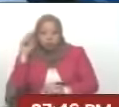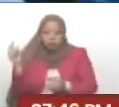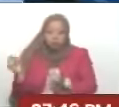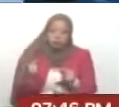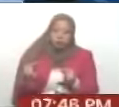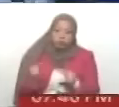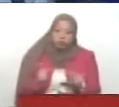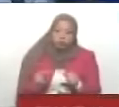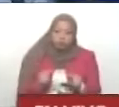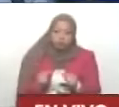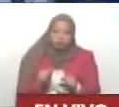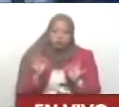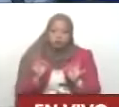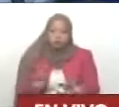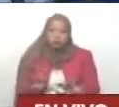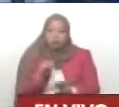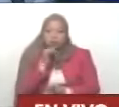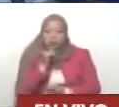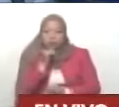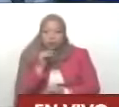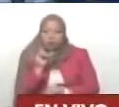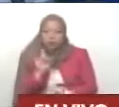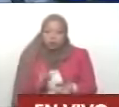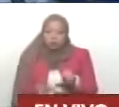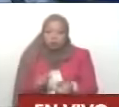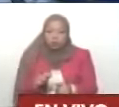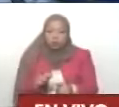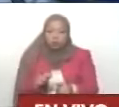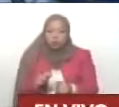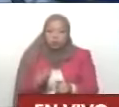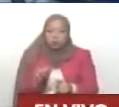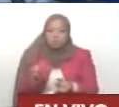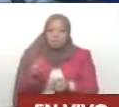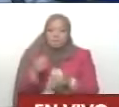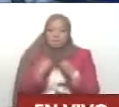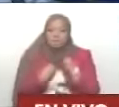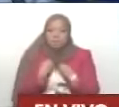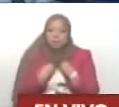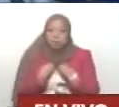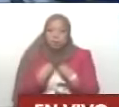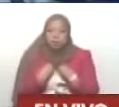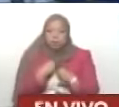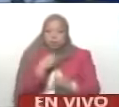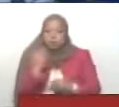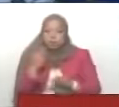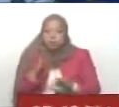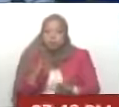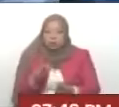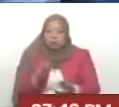con esos sectores de extrema derecha, ellos por debajo estaban preparando atentados para matarme.